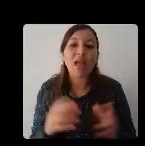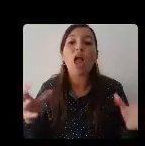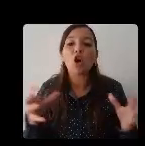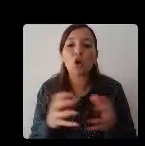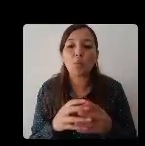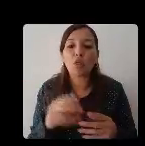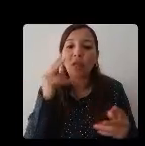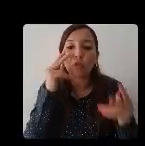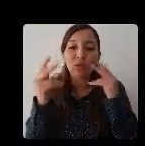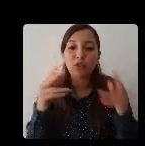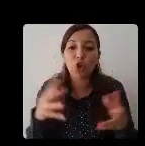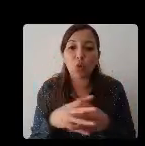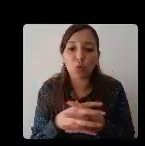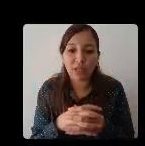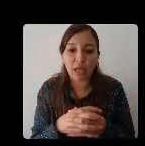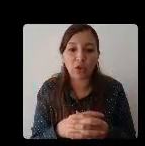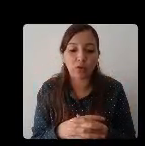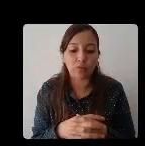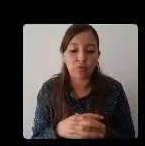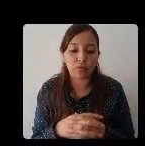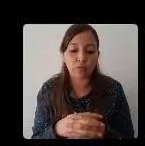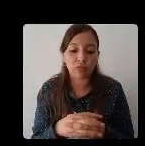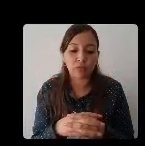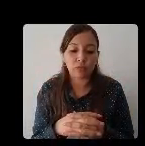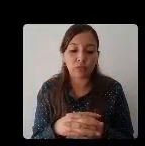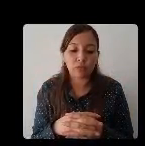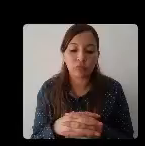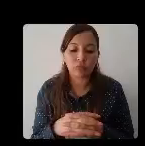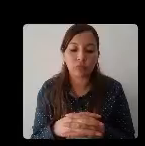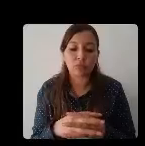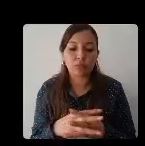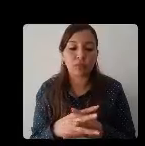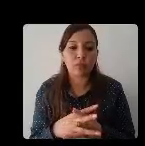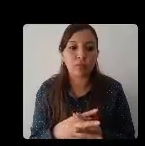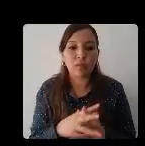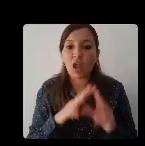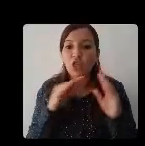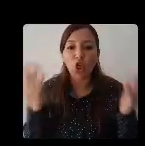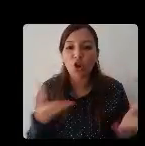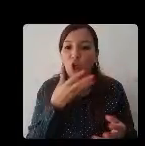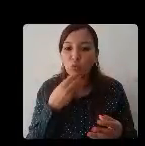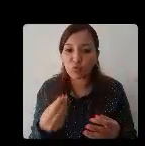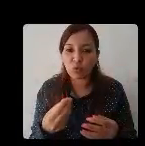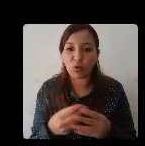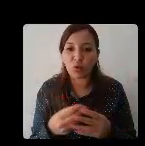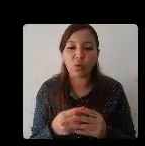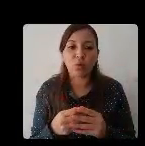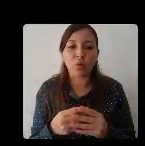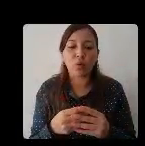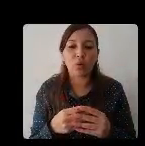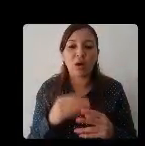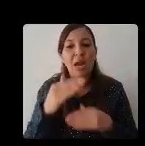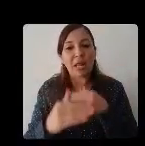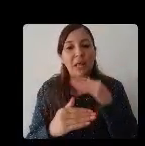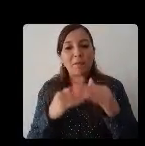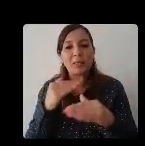vestimentas típicas para posteriores oportunidades de recibir al visitante, ¿no? Y Laraos ya un poquito consolidar como un